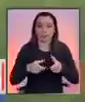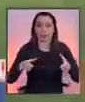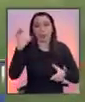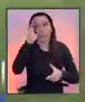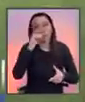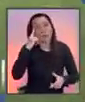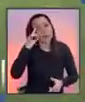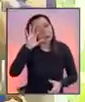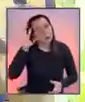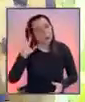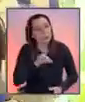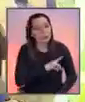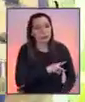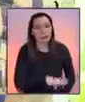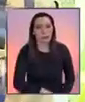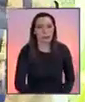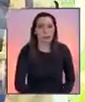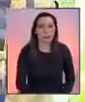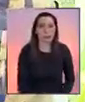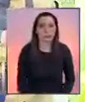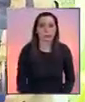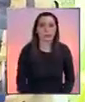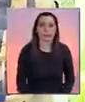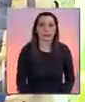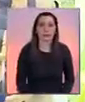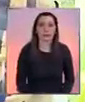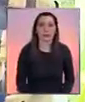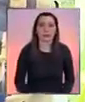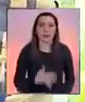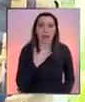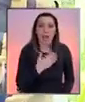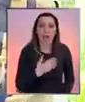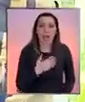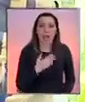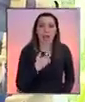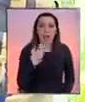del sueño chileno. ¿Cuándo va a hablar castellano? Yo entiendo.